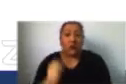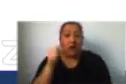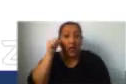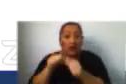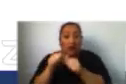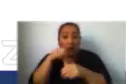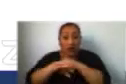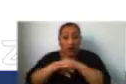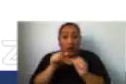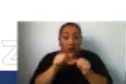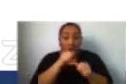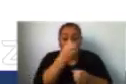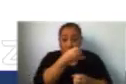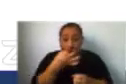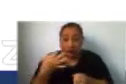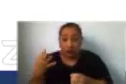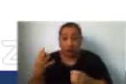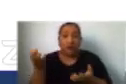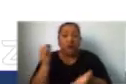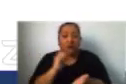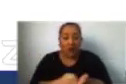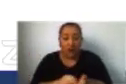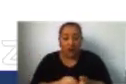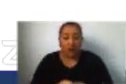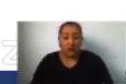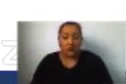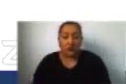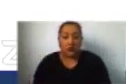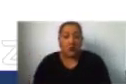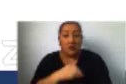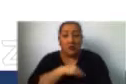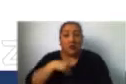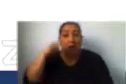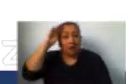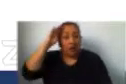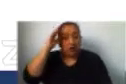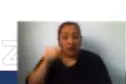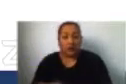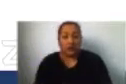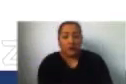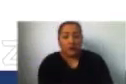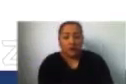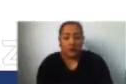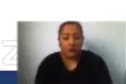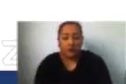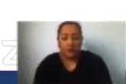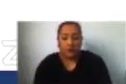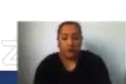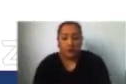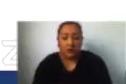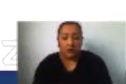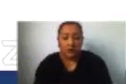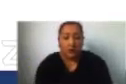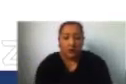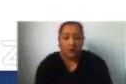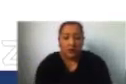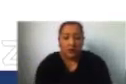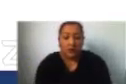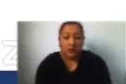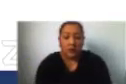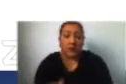dentro de estos números también se encuentran miembros de la Policía Nacional, serenos, funcionarios